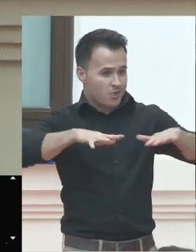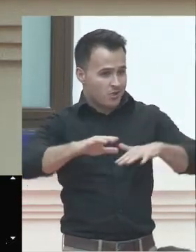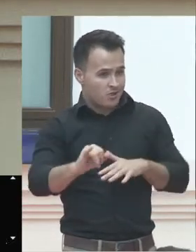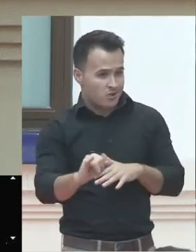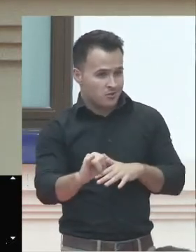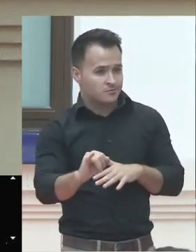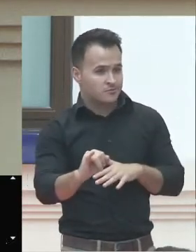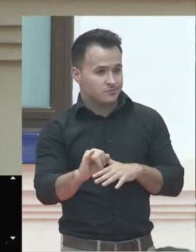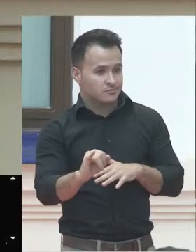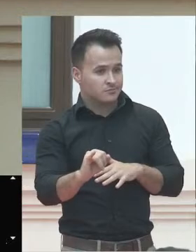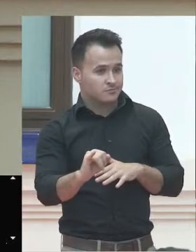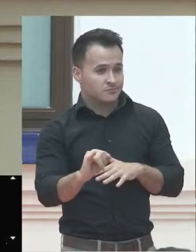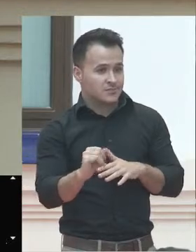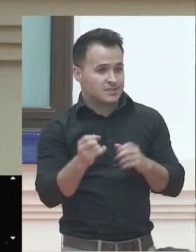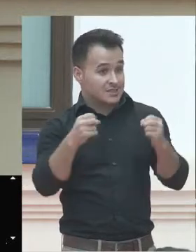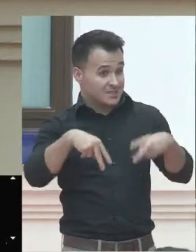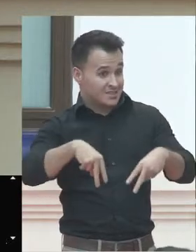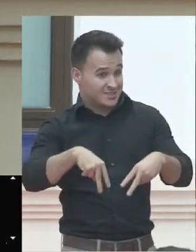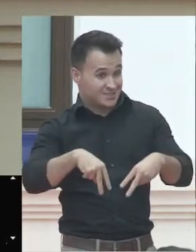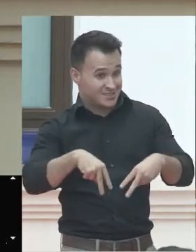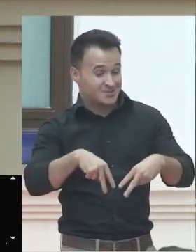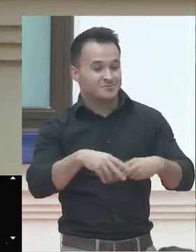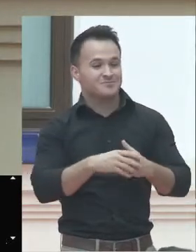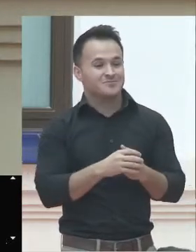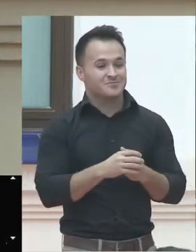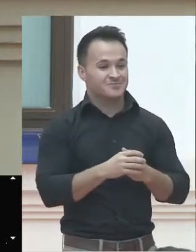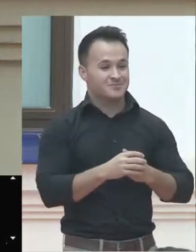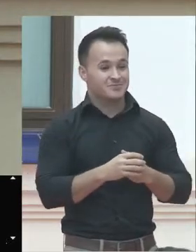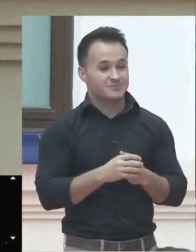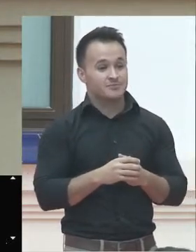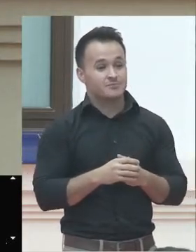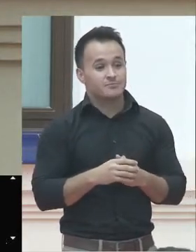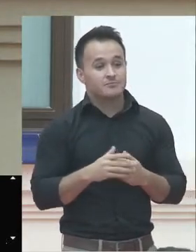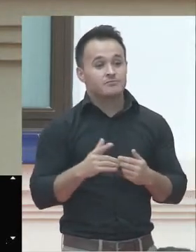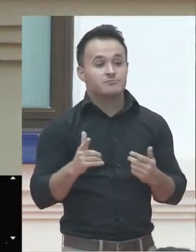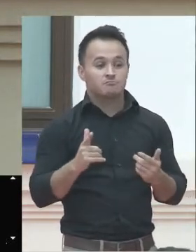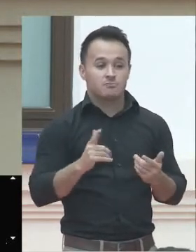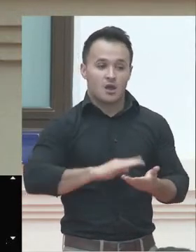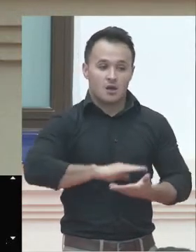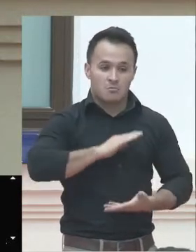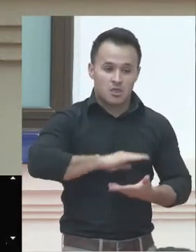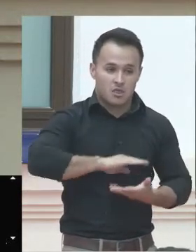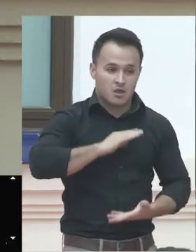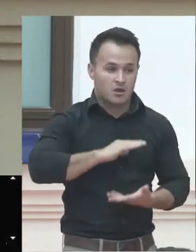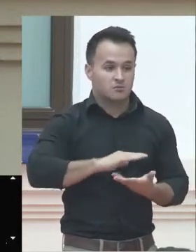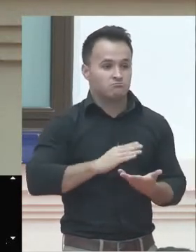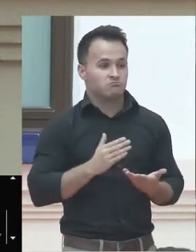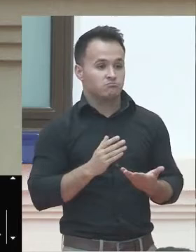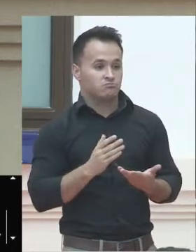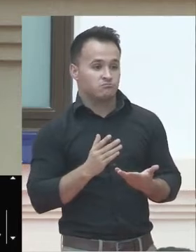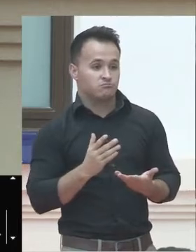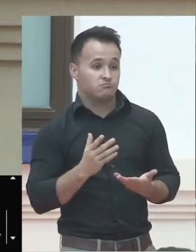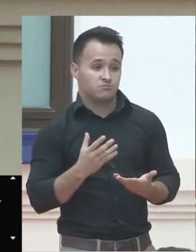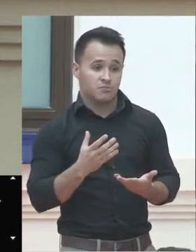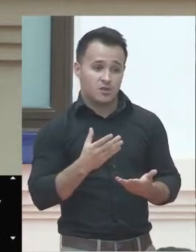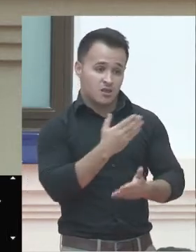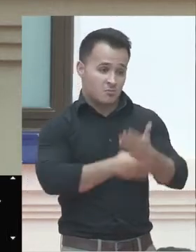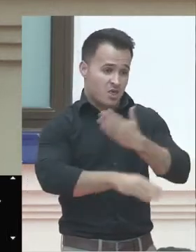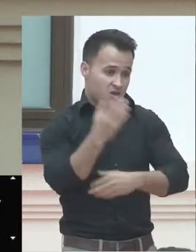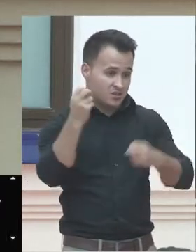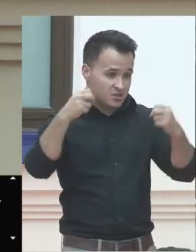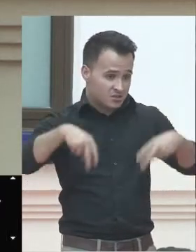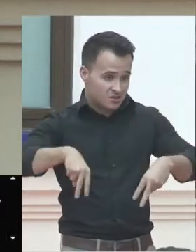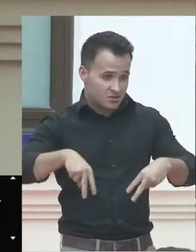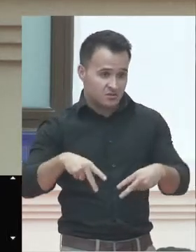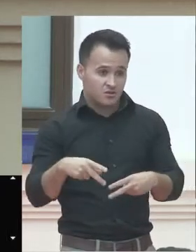ejemplo, problemas de capacidad, problemas de discapacidad, no puede entenderlo. O